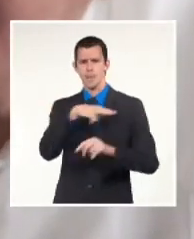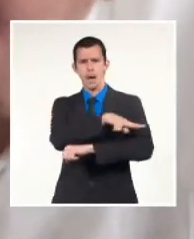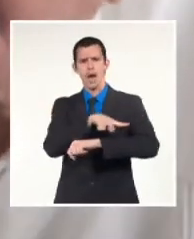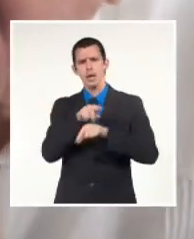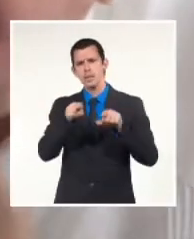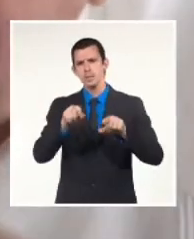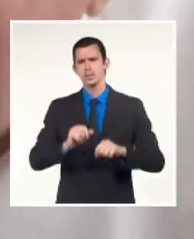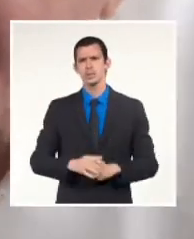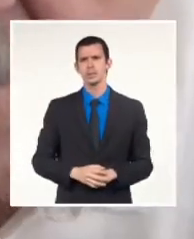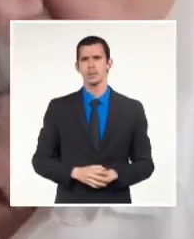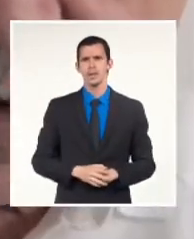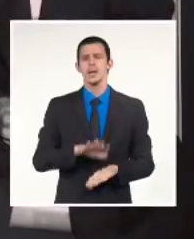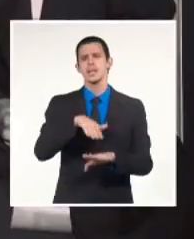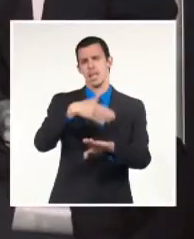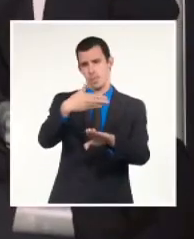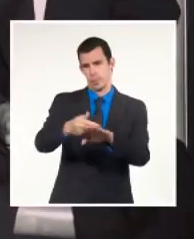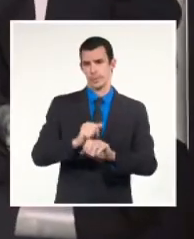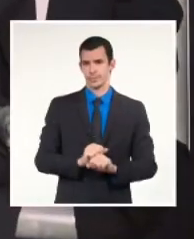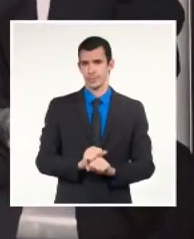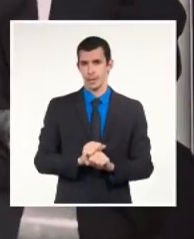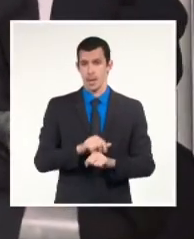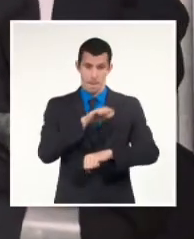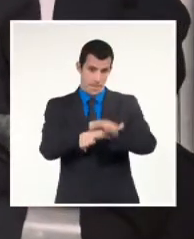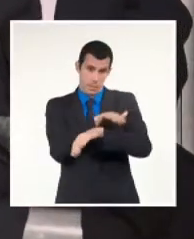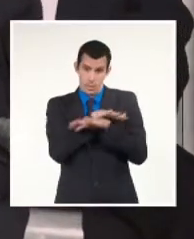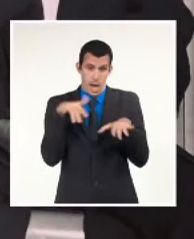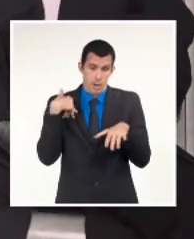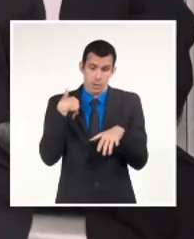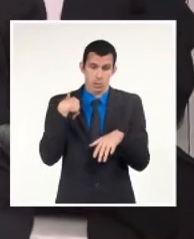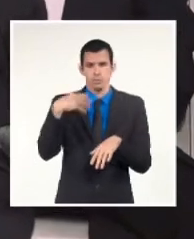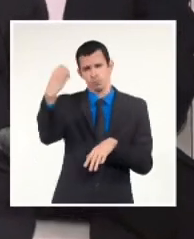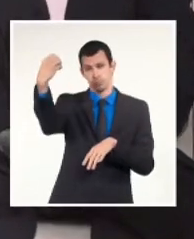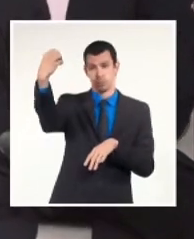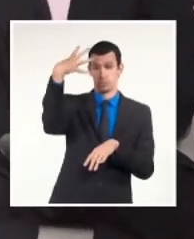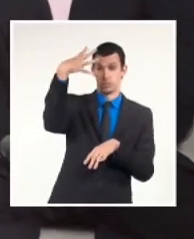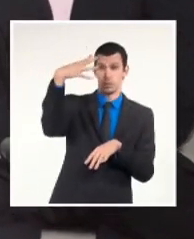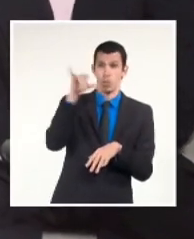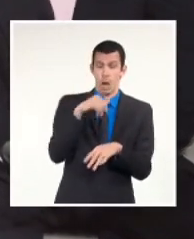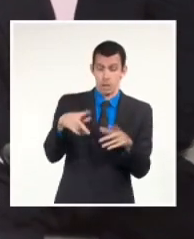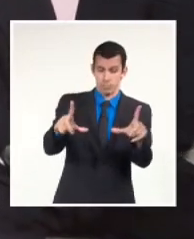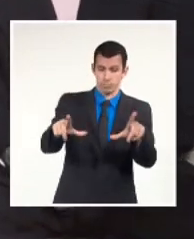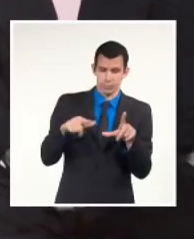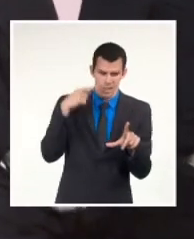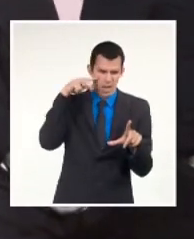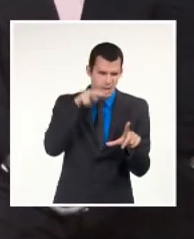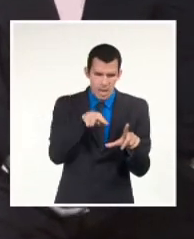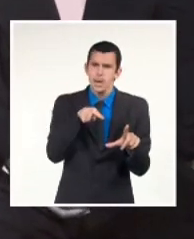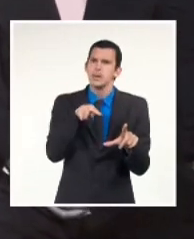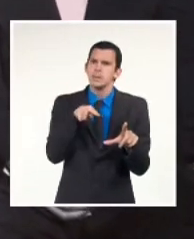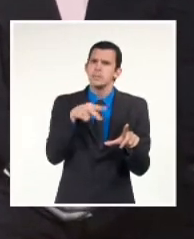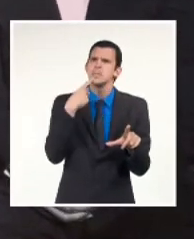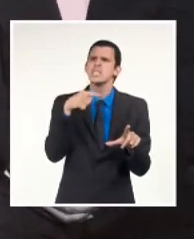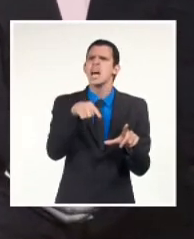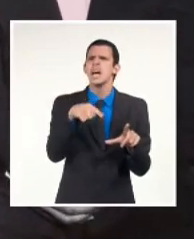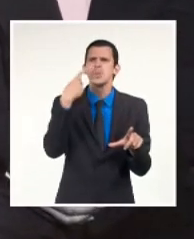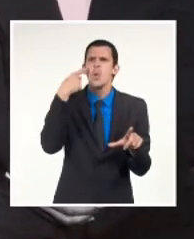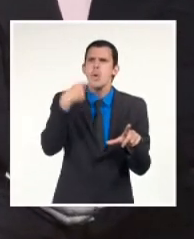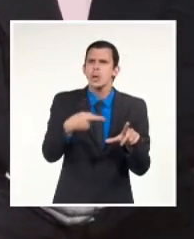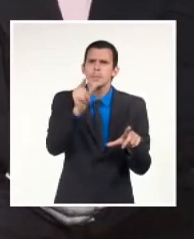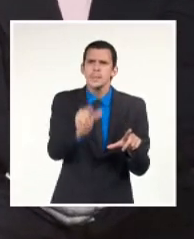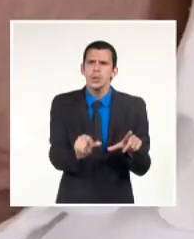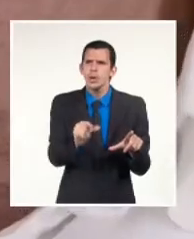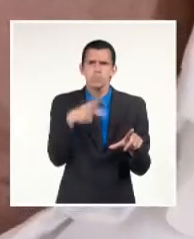gente en las fotos que traían, y nosotros decidimos no identificar ni a la abuela. Entonces uno de estos